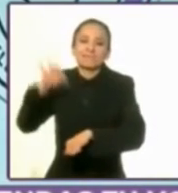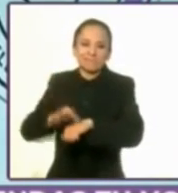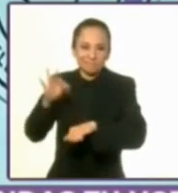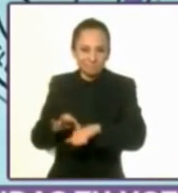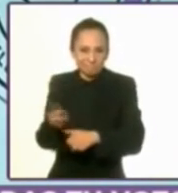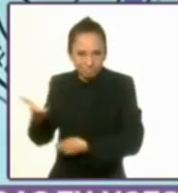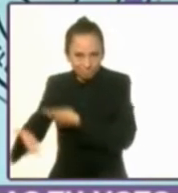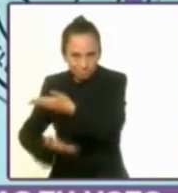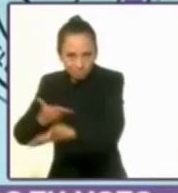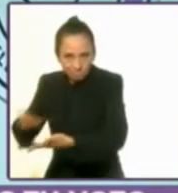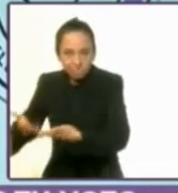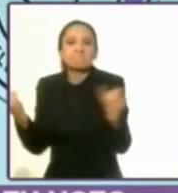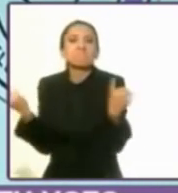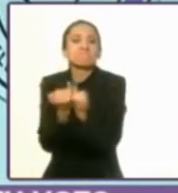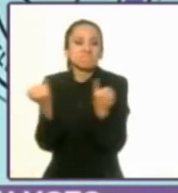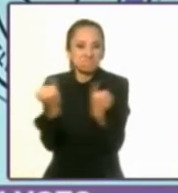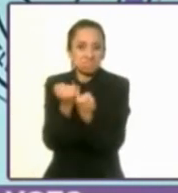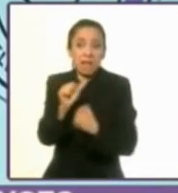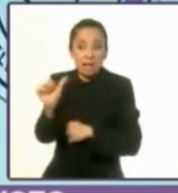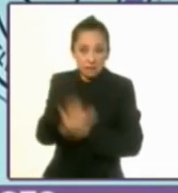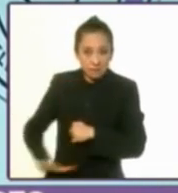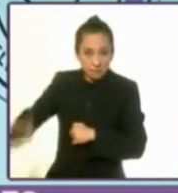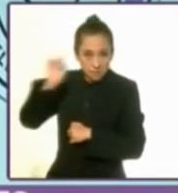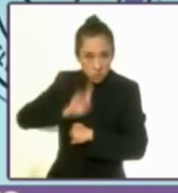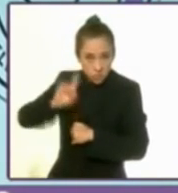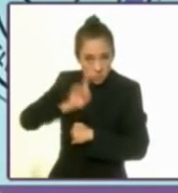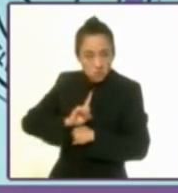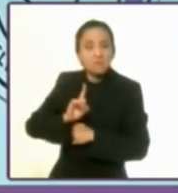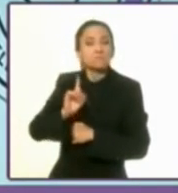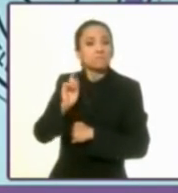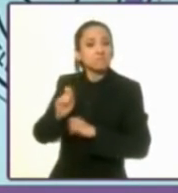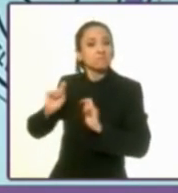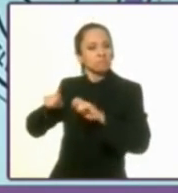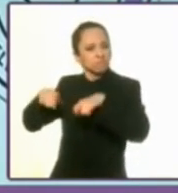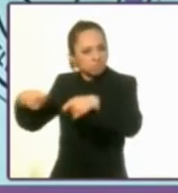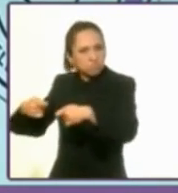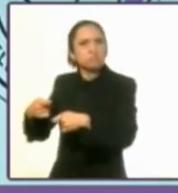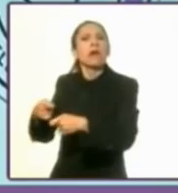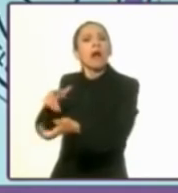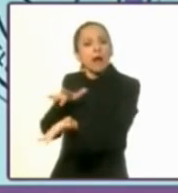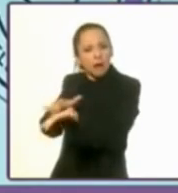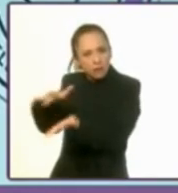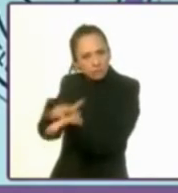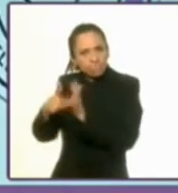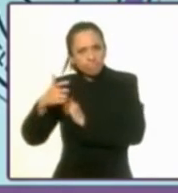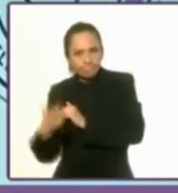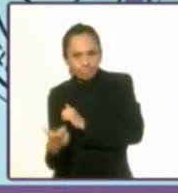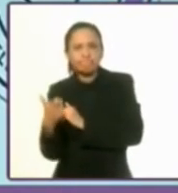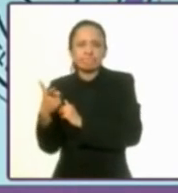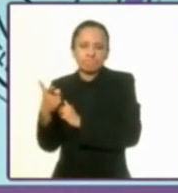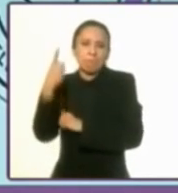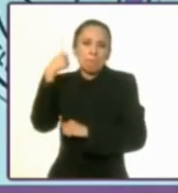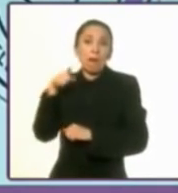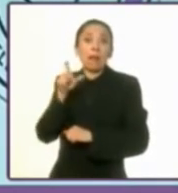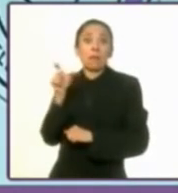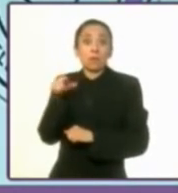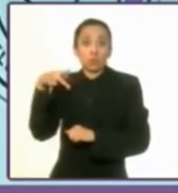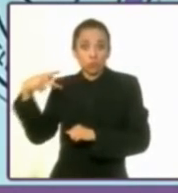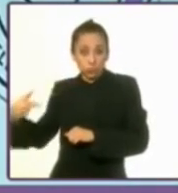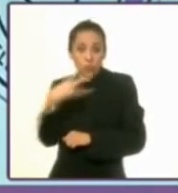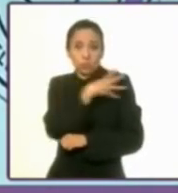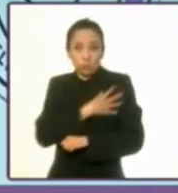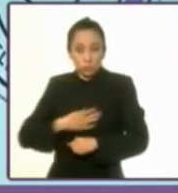también dotarle a las mujeres de un presupuesto especial para que después de que nazca su hijo